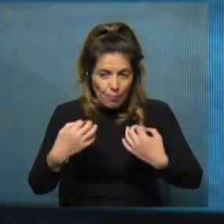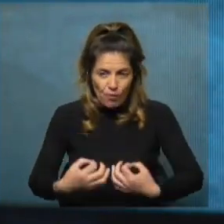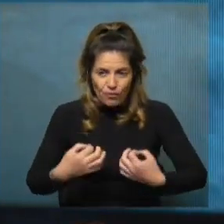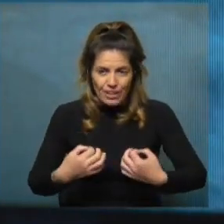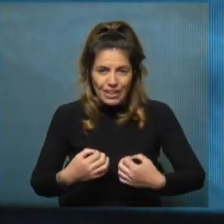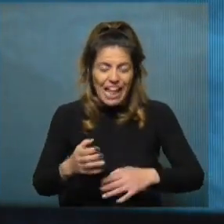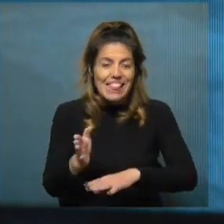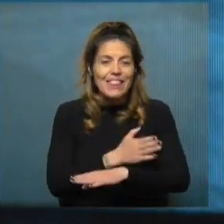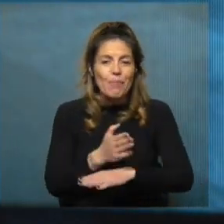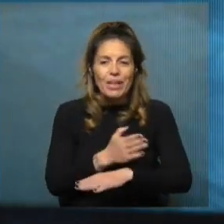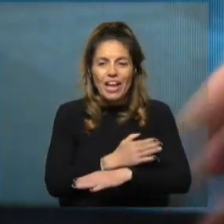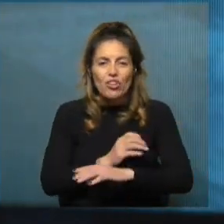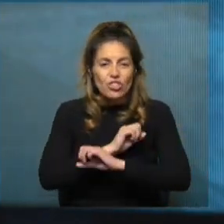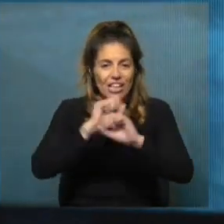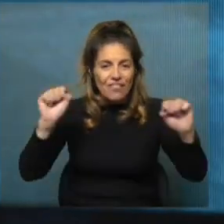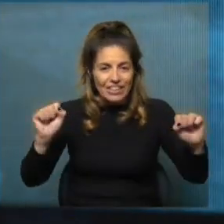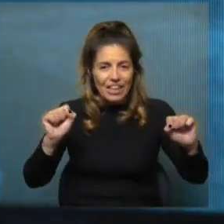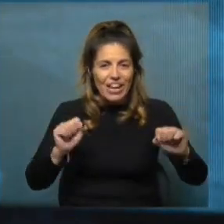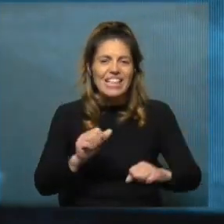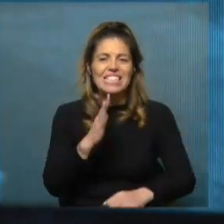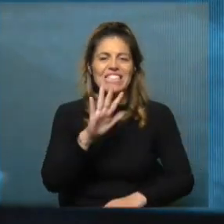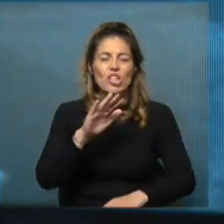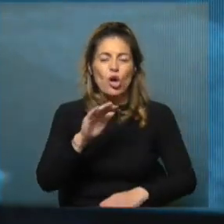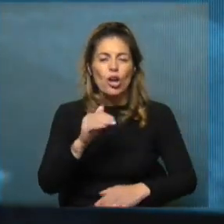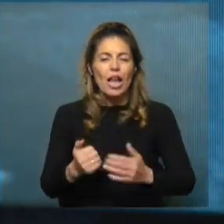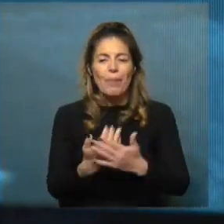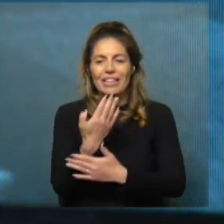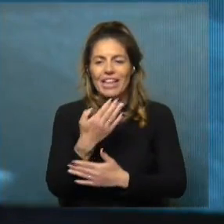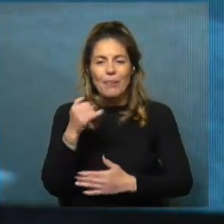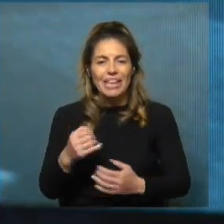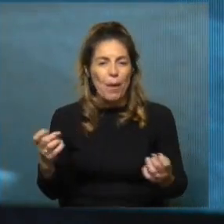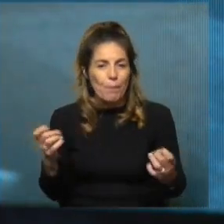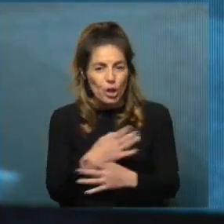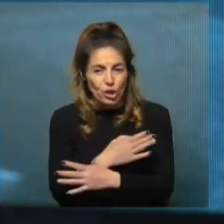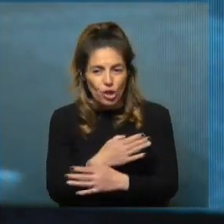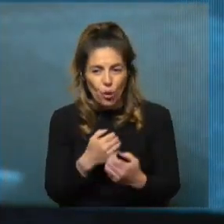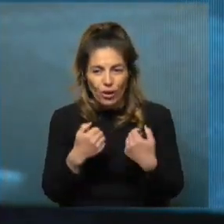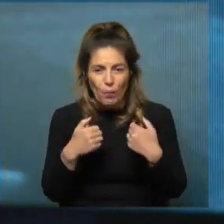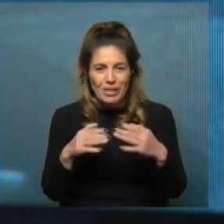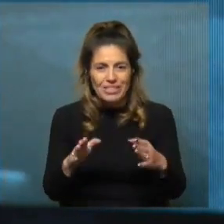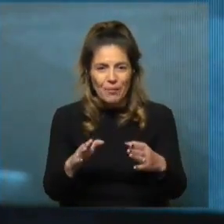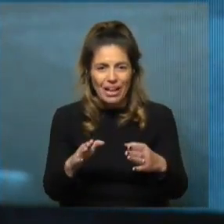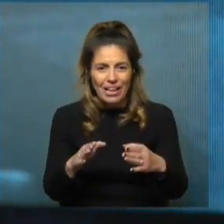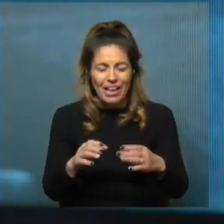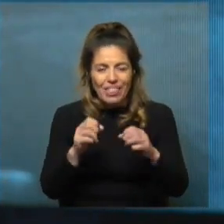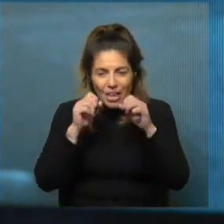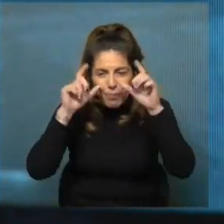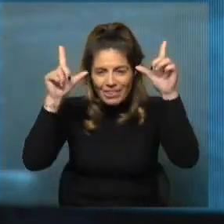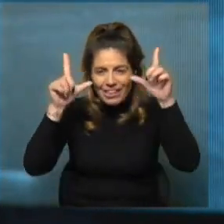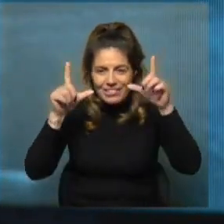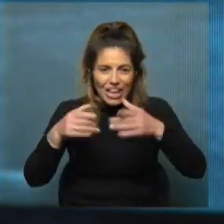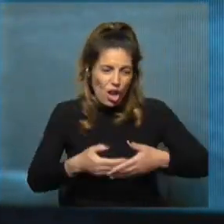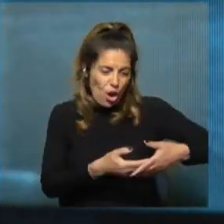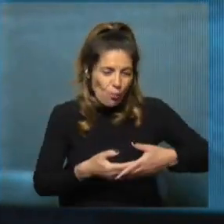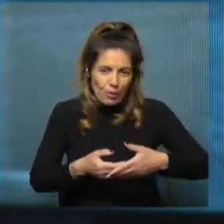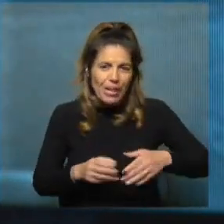tempranísimo entre las 5 de la mañana para tener pronto para cuando empezaban estos chiquitines A despertarse